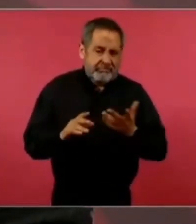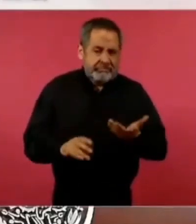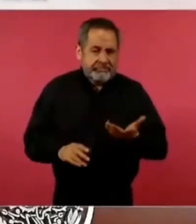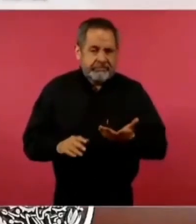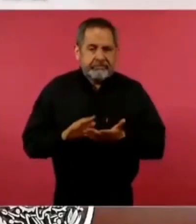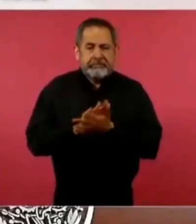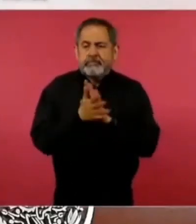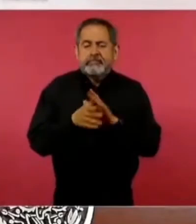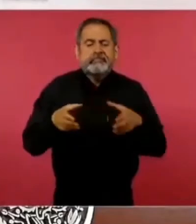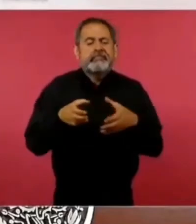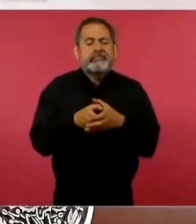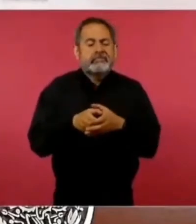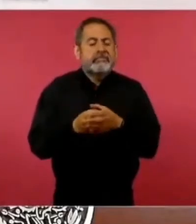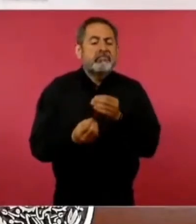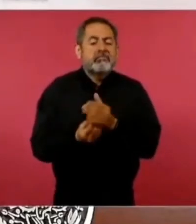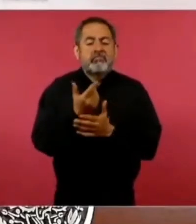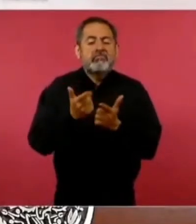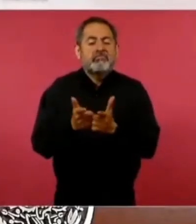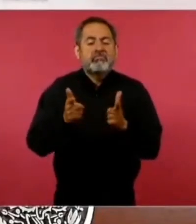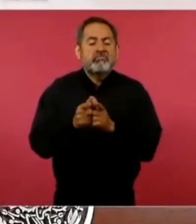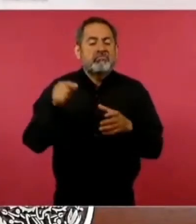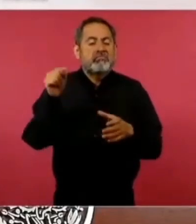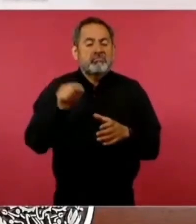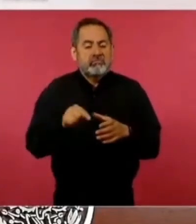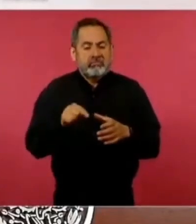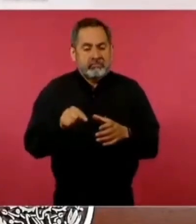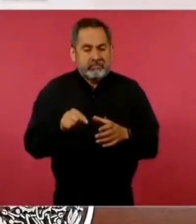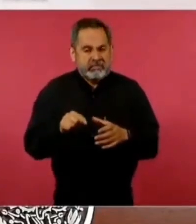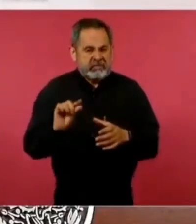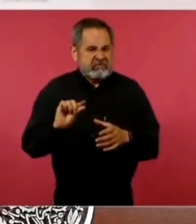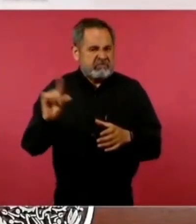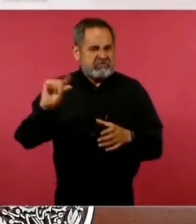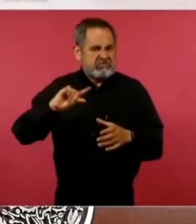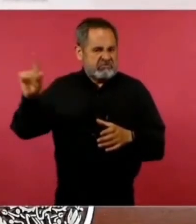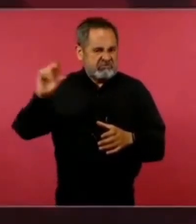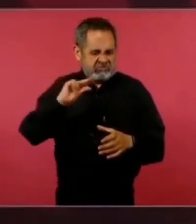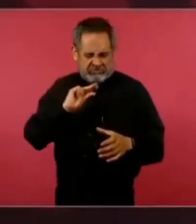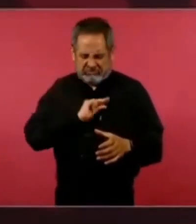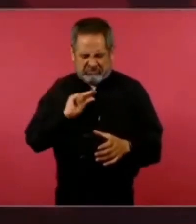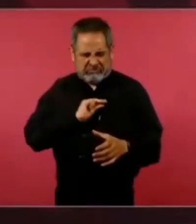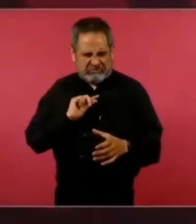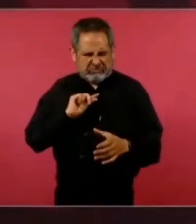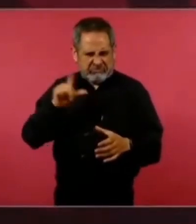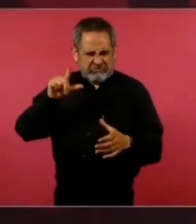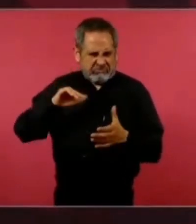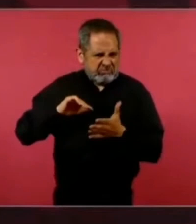constituyen, crean un cuerpo de élite